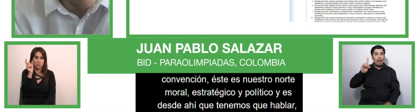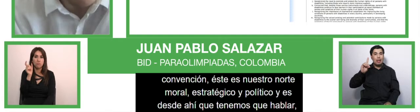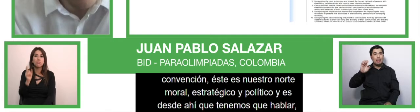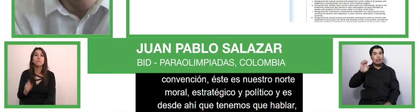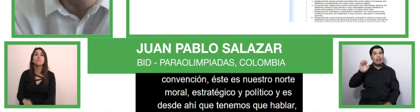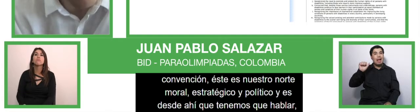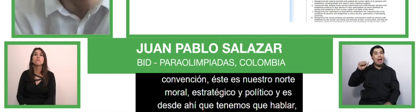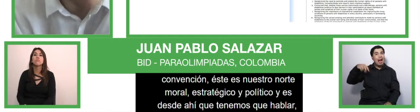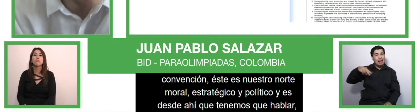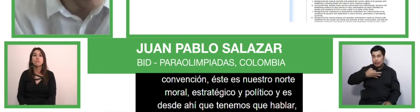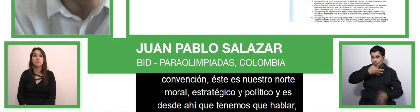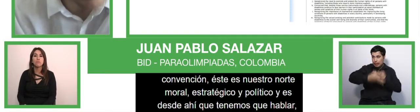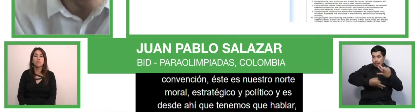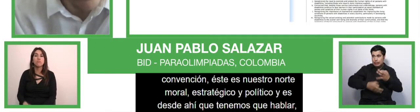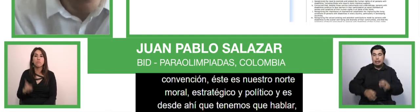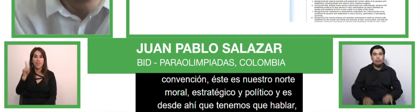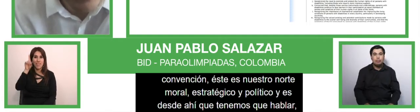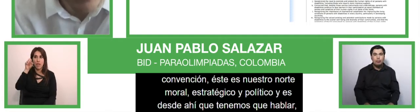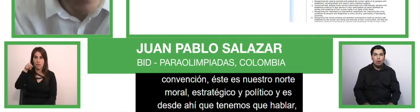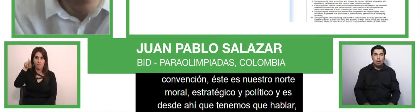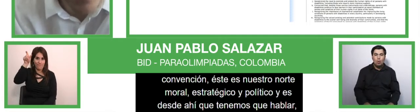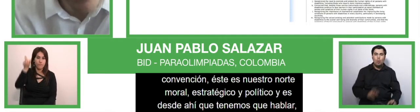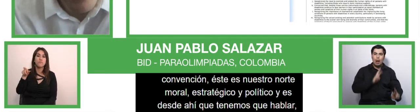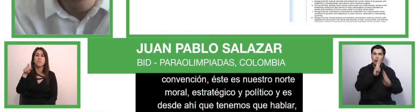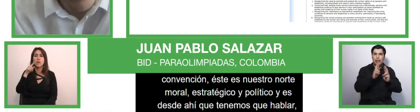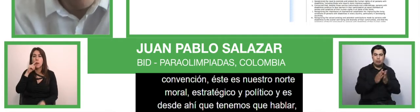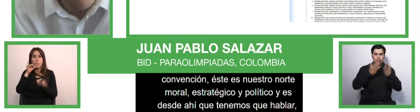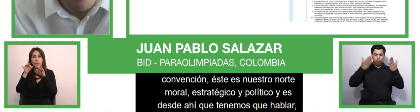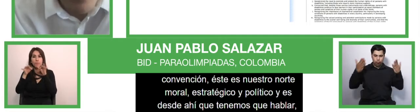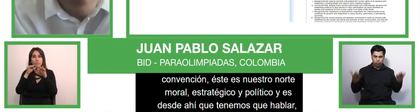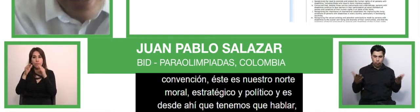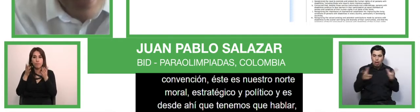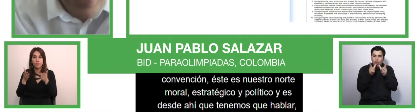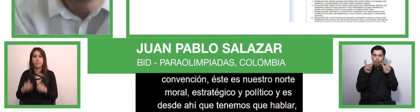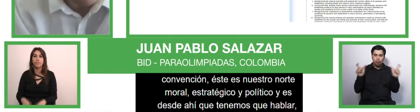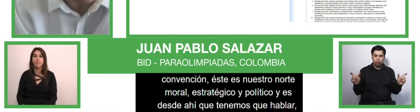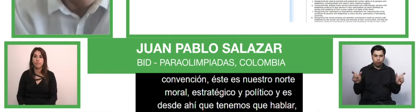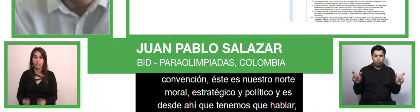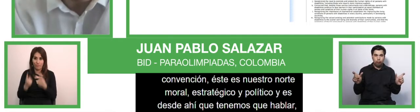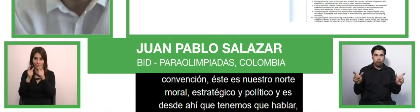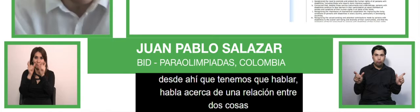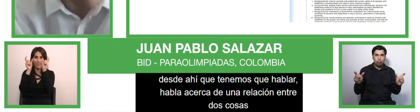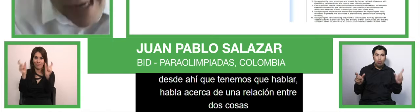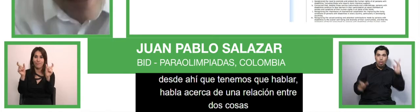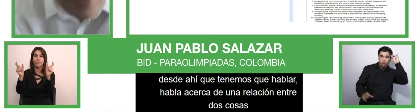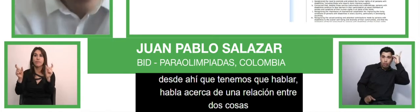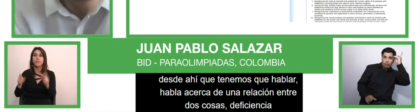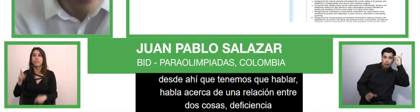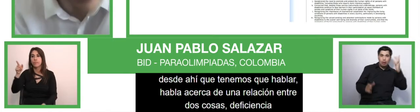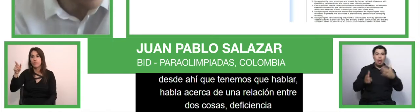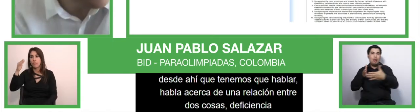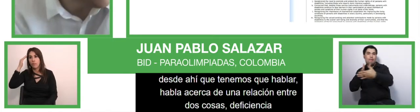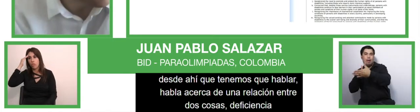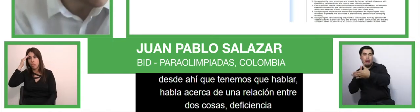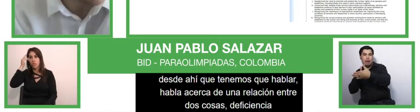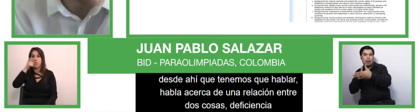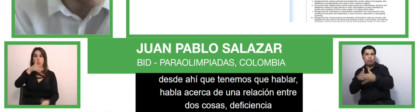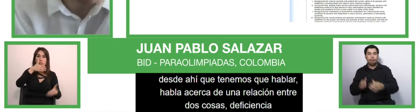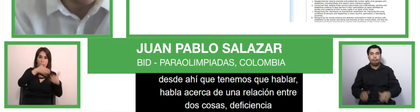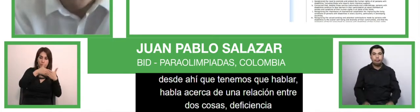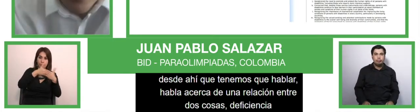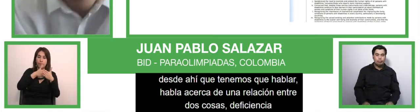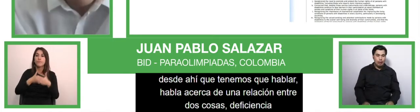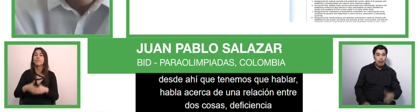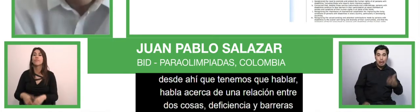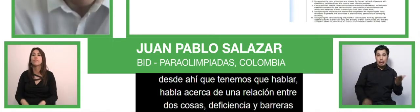habla acerca de una relación entre dos cosas, ¿sí? De deficiencia y barreras, y que esto es una relación